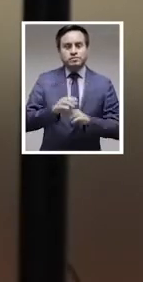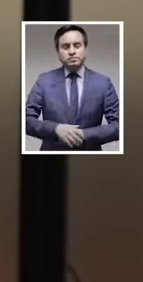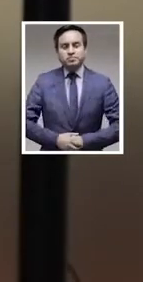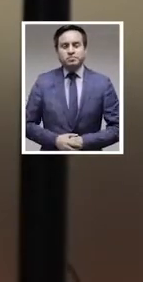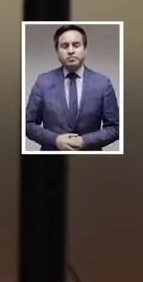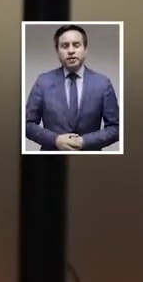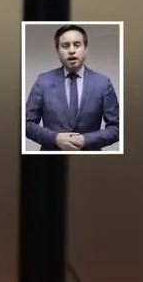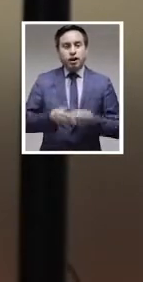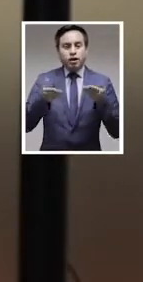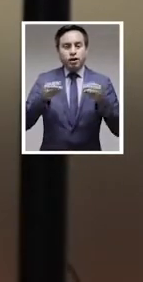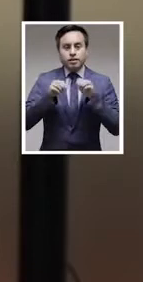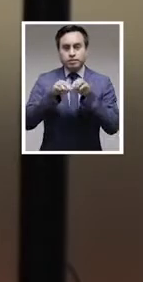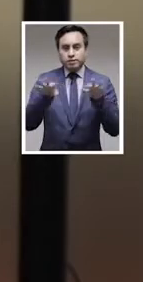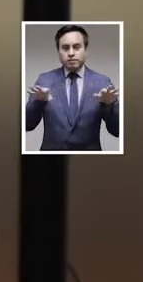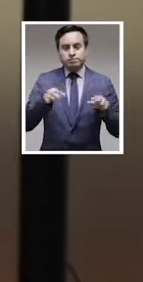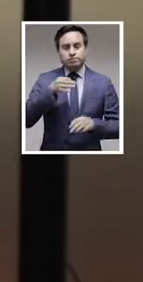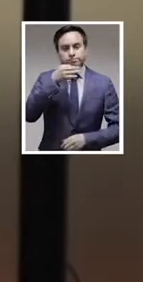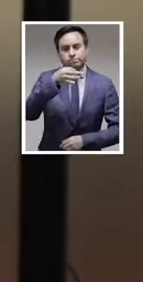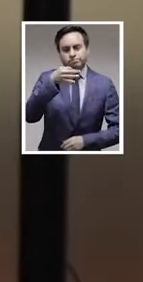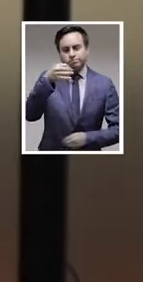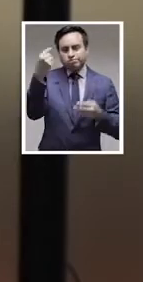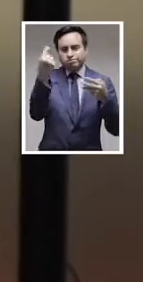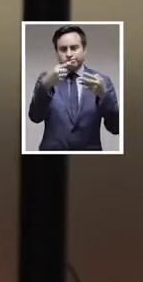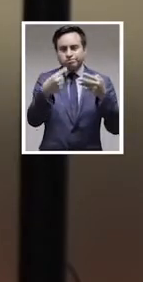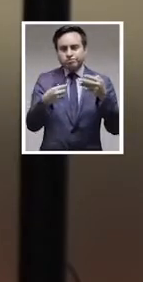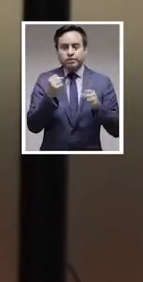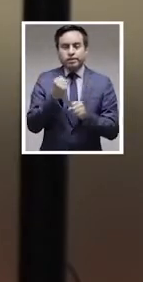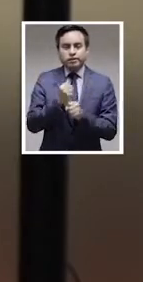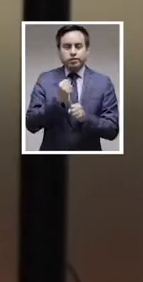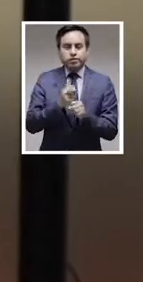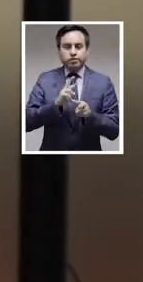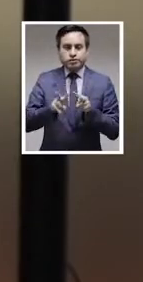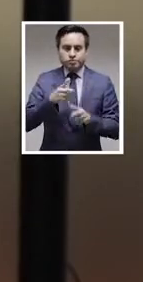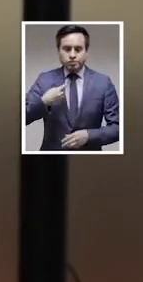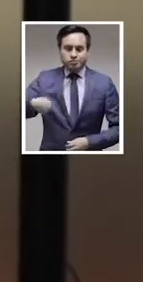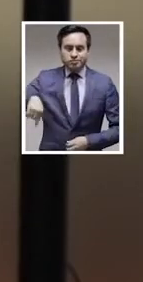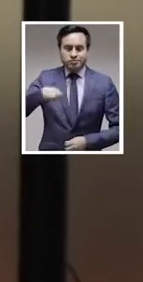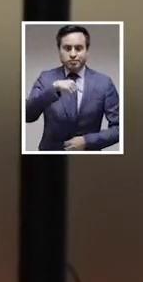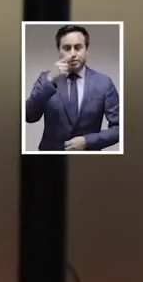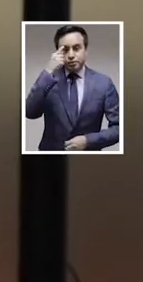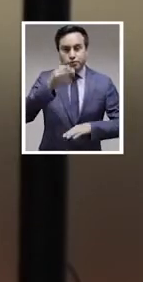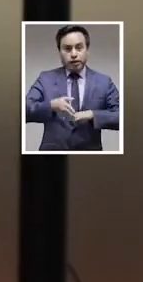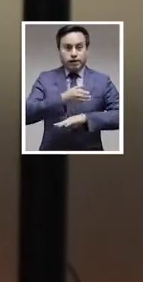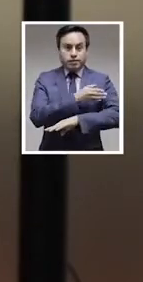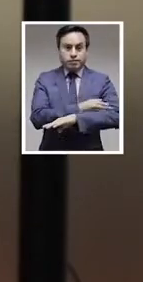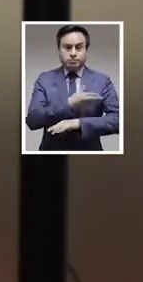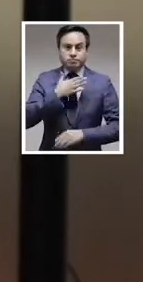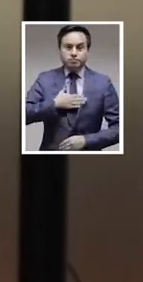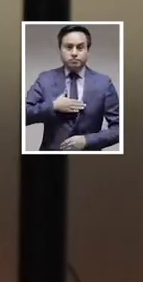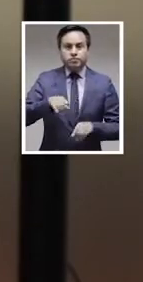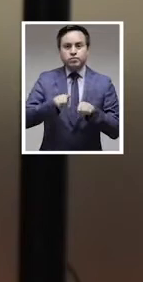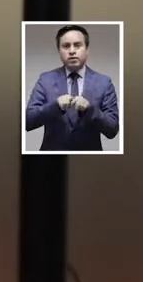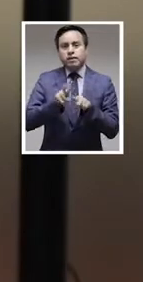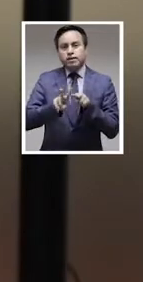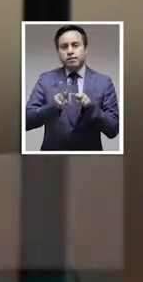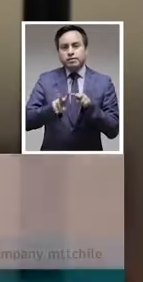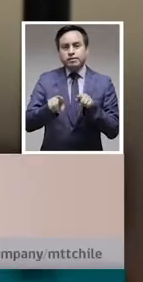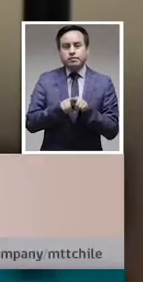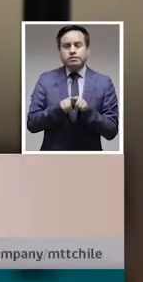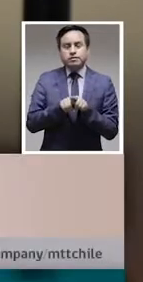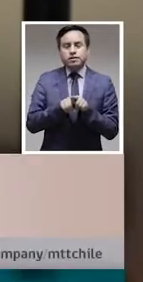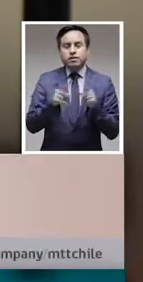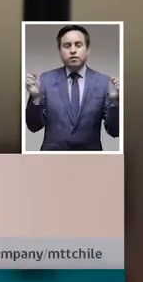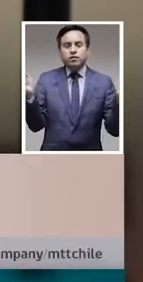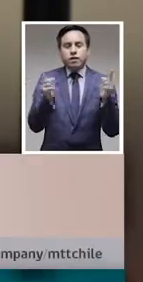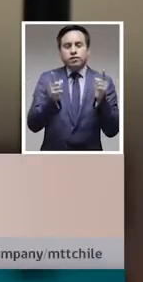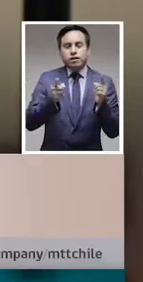Queremos transmitir y contar con más detalle el trabajo que hemos realizado, pero antes nos gustaría hacer un